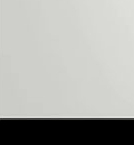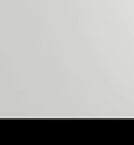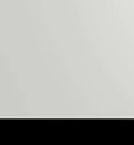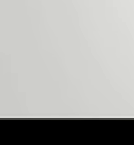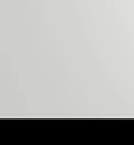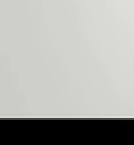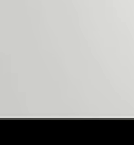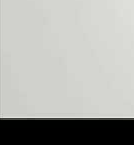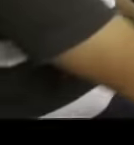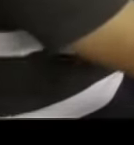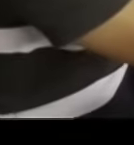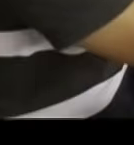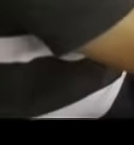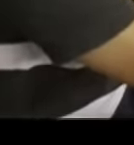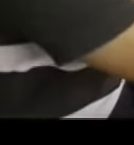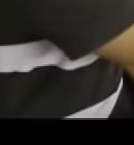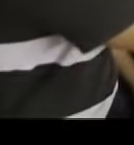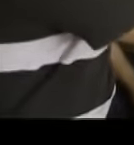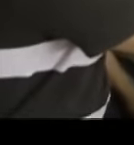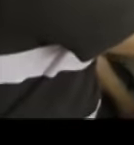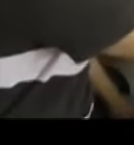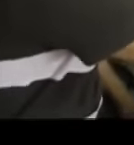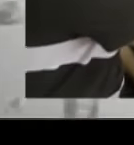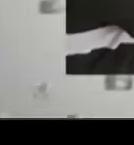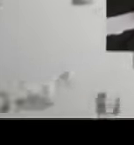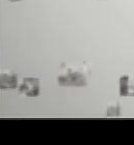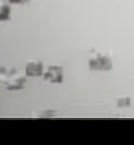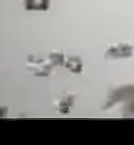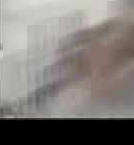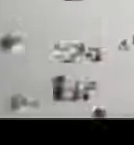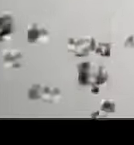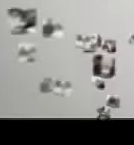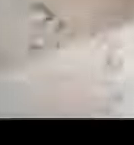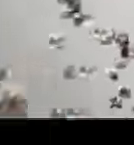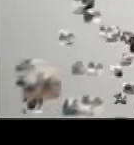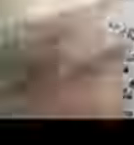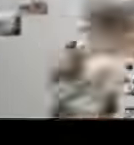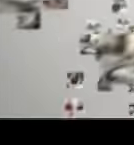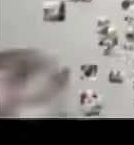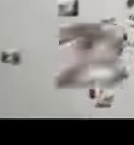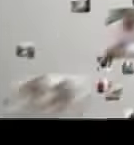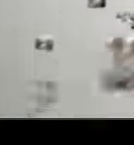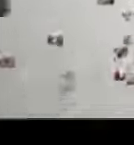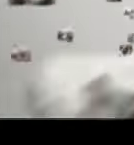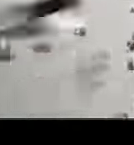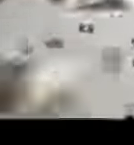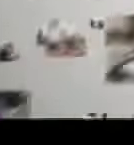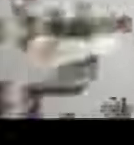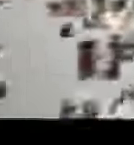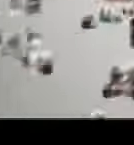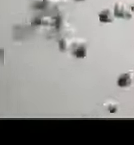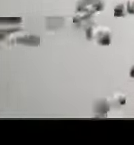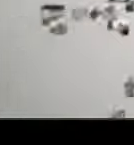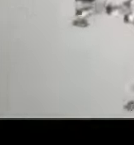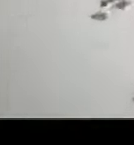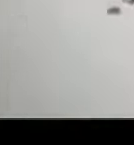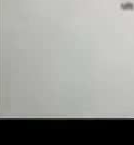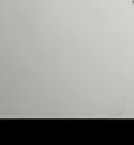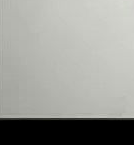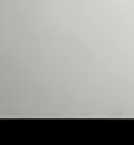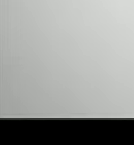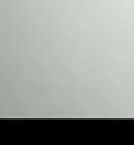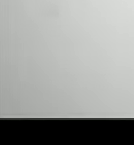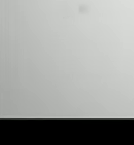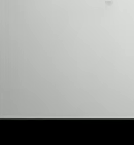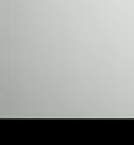Ecuador. 100 días después del terremoto, más de 7.000 familias reconstruyen sus viviendas. Seguimos comprometidos